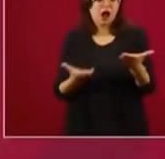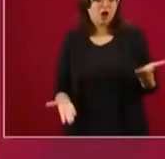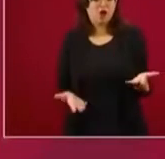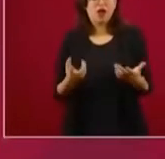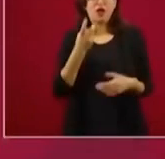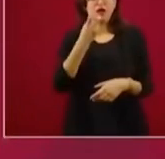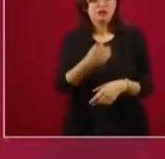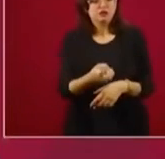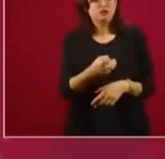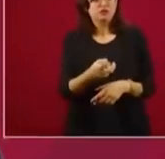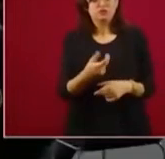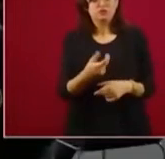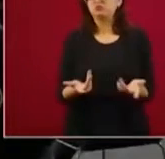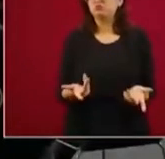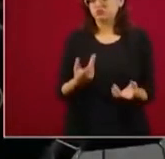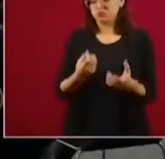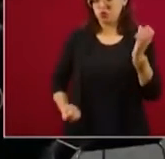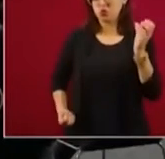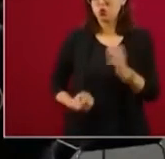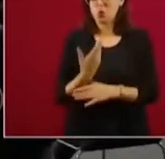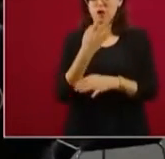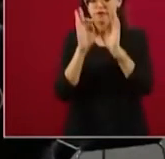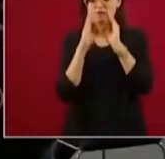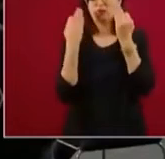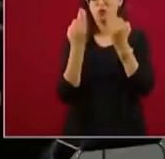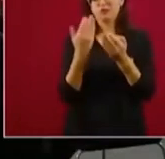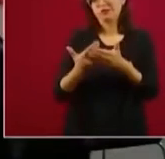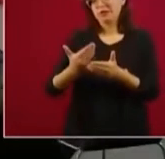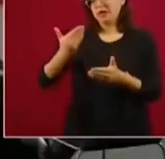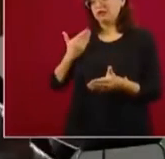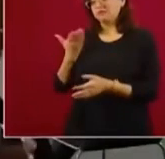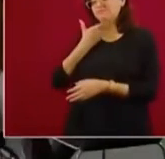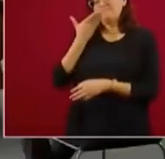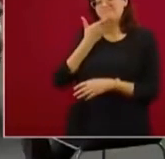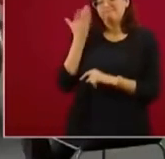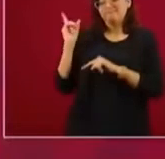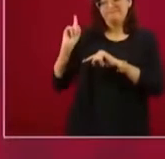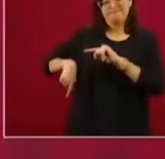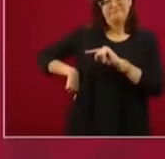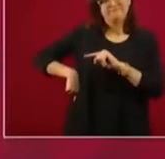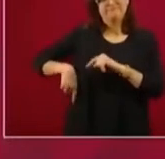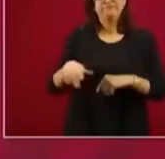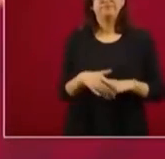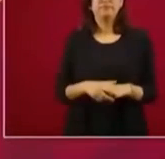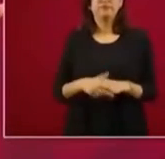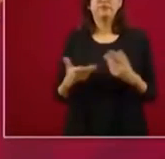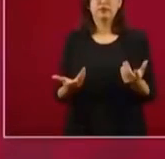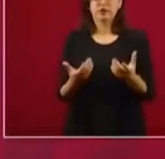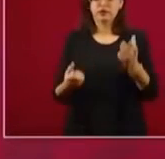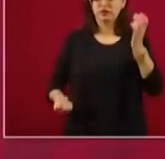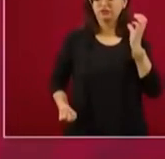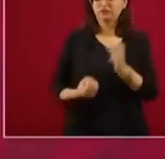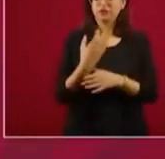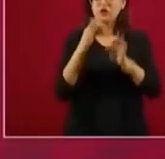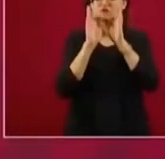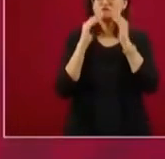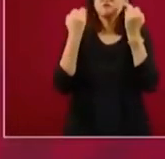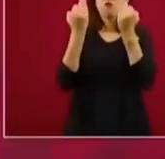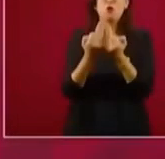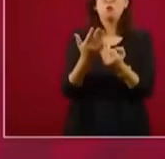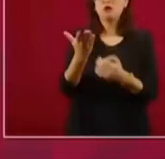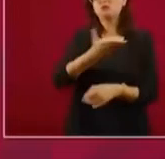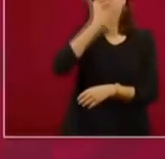que él no cuenta muertos. Entonces la pregunta, ¿en qué datos se basa para hacer sus gráficos? Y recordando a Carl